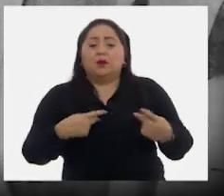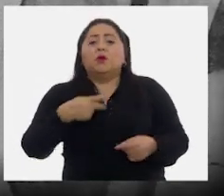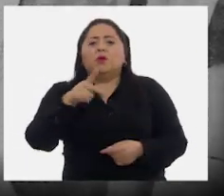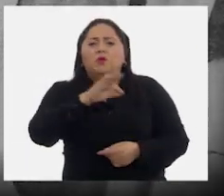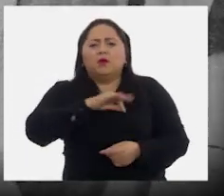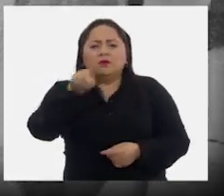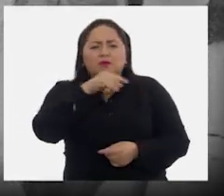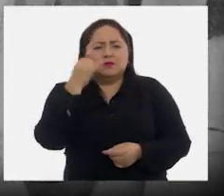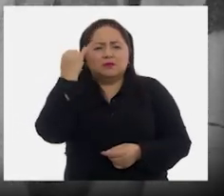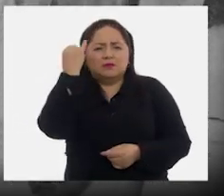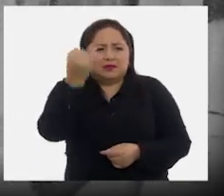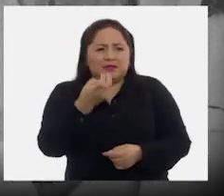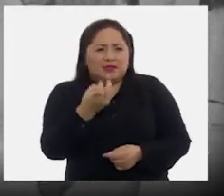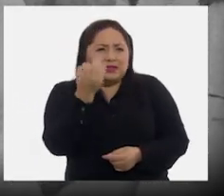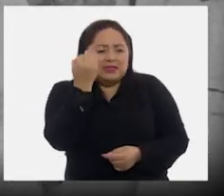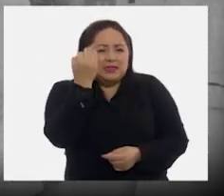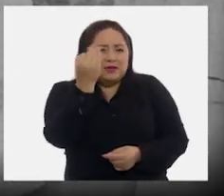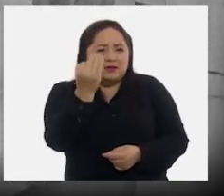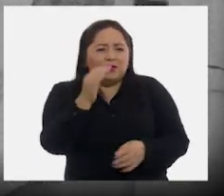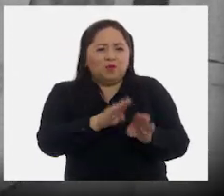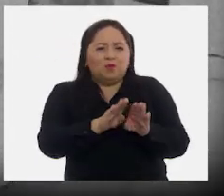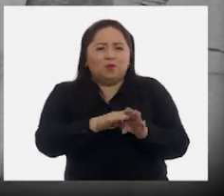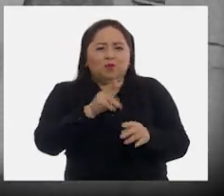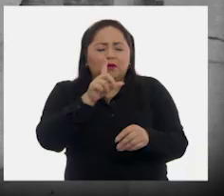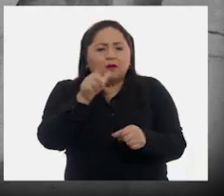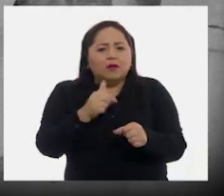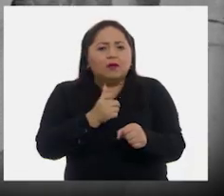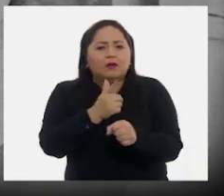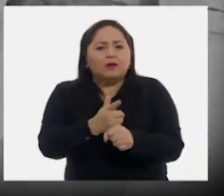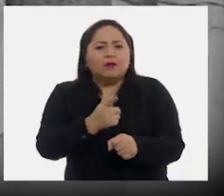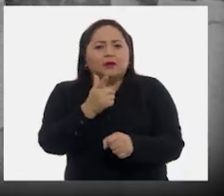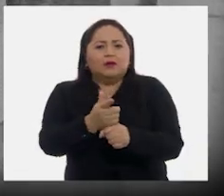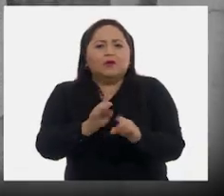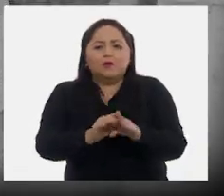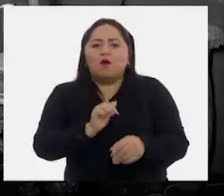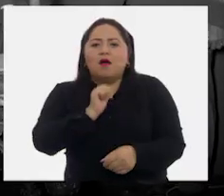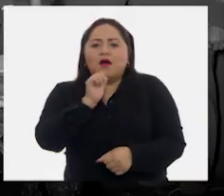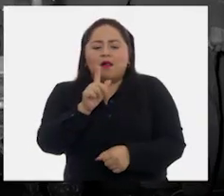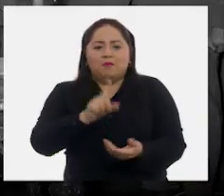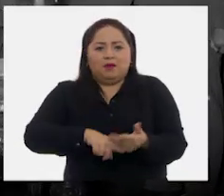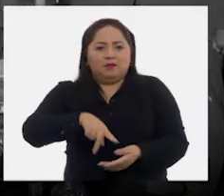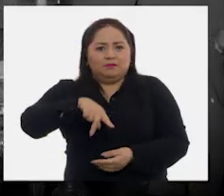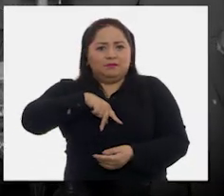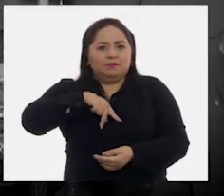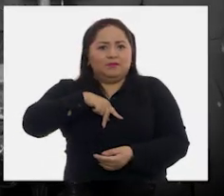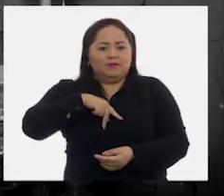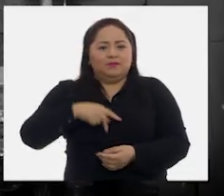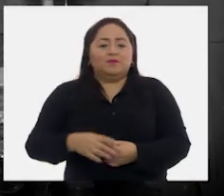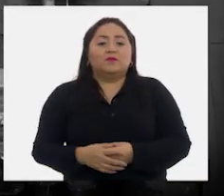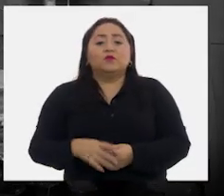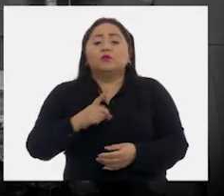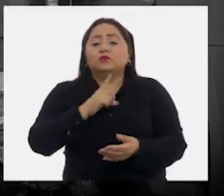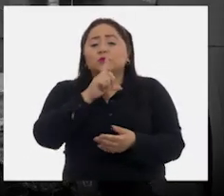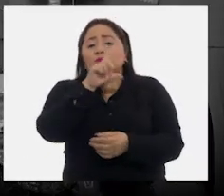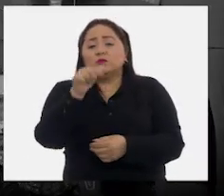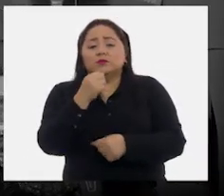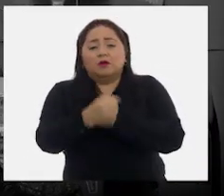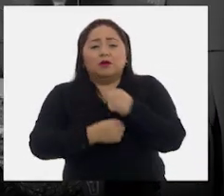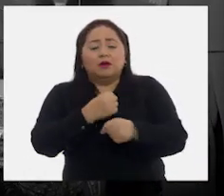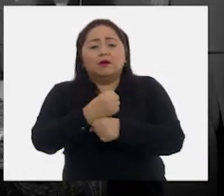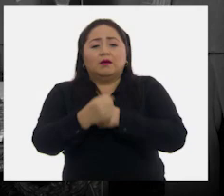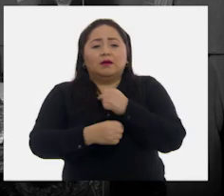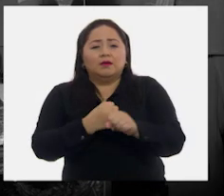Podemos imaginar el momento con la frescura del descubrimiento del alma propia. Son los años que cubre